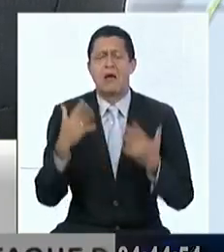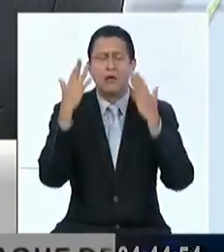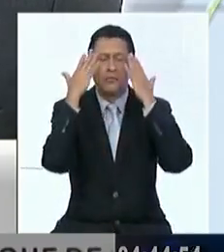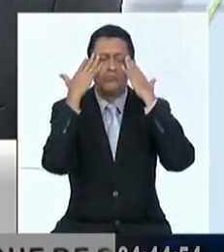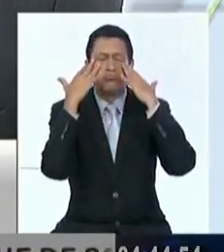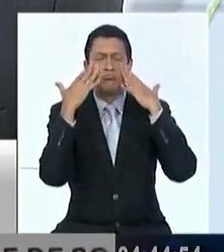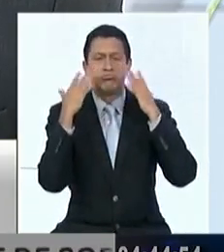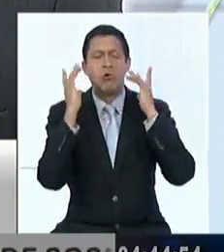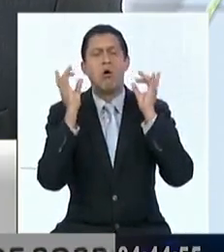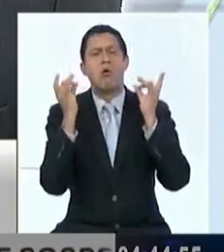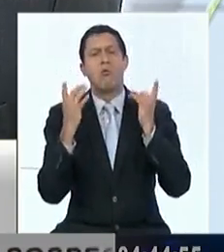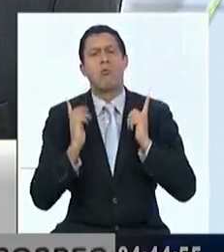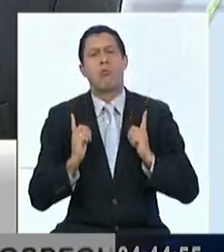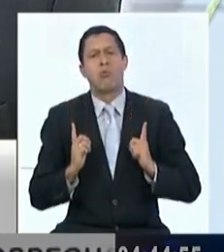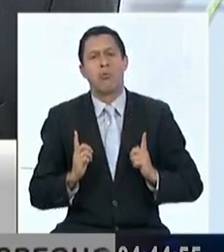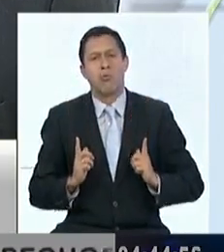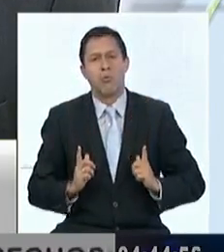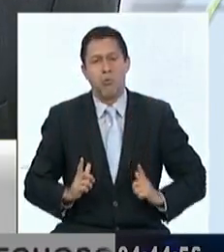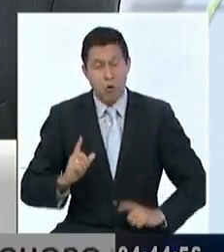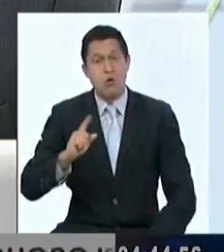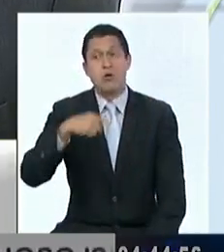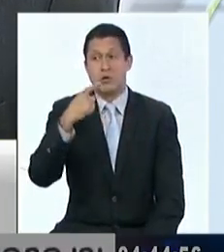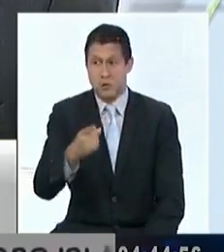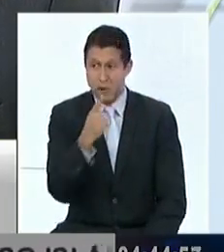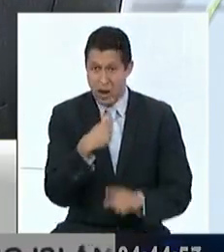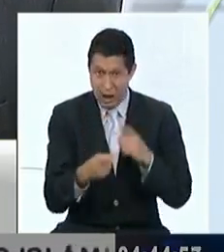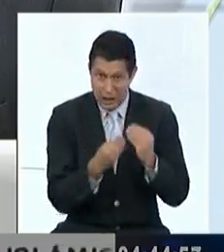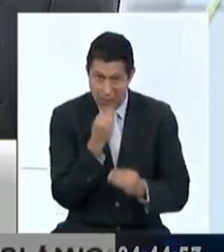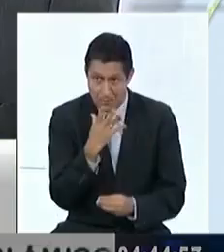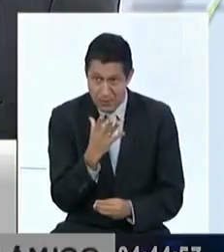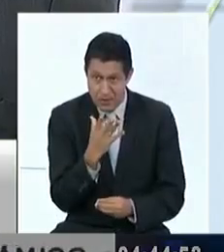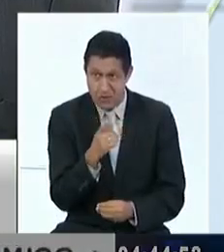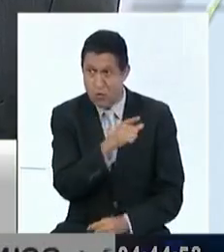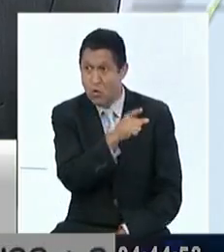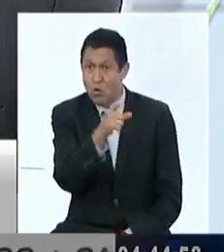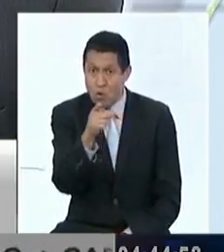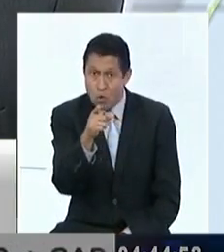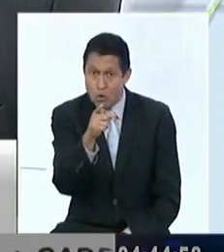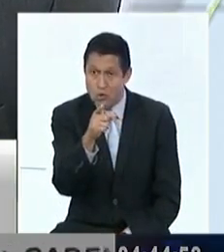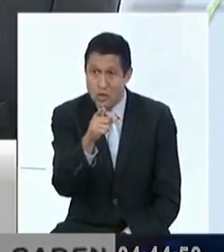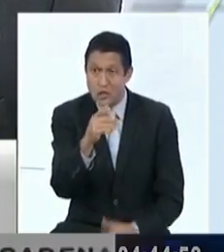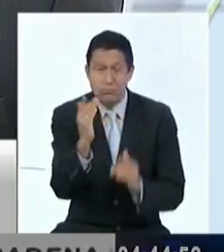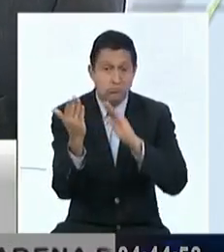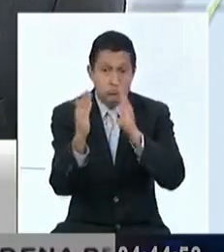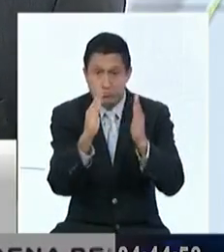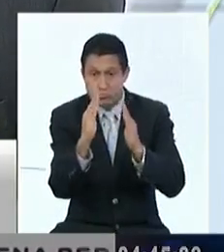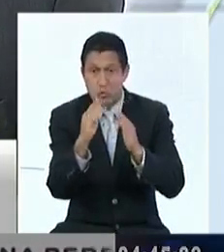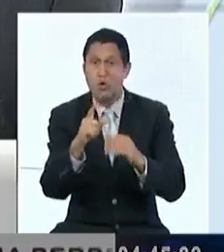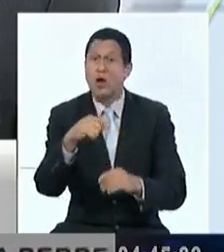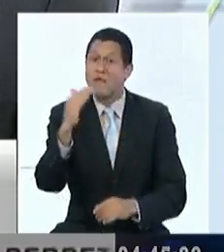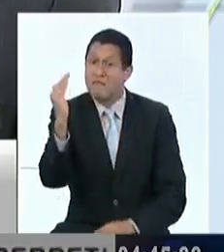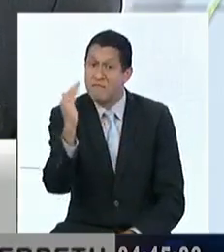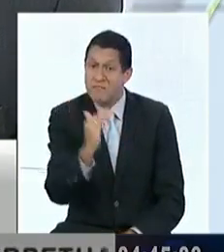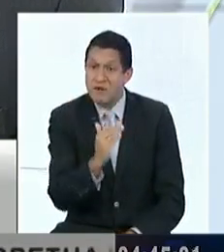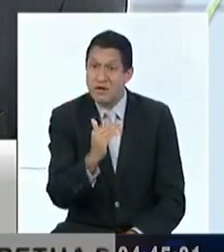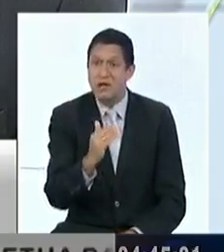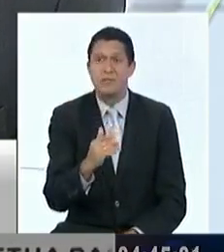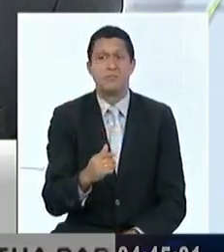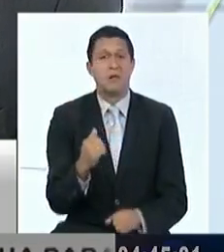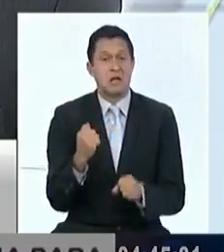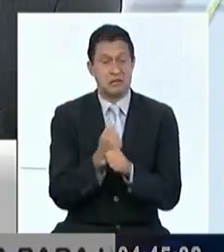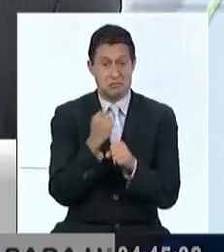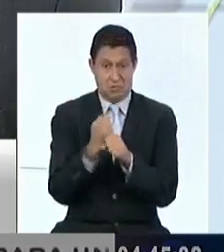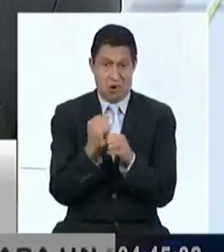ese estrés laboral y puedan ser eficientes o sea que es directamente proporcional lo que vendría siendo la productividad